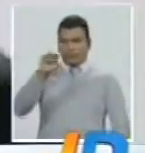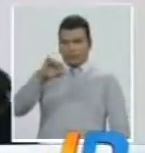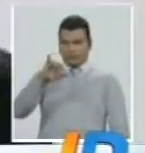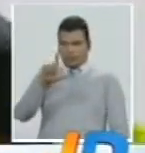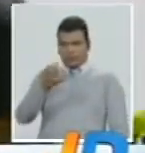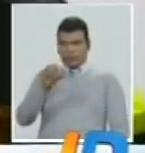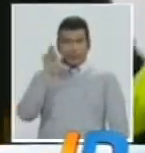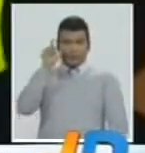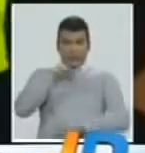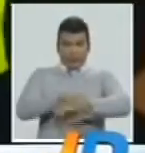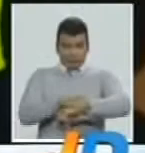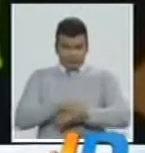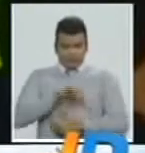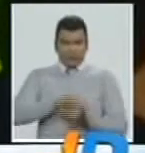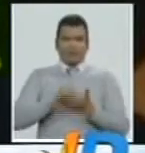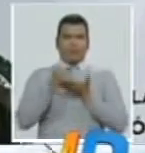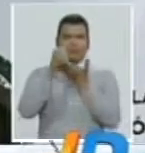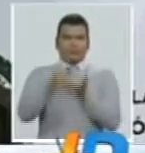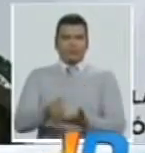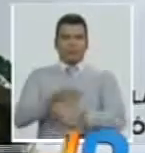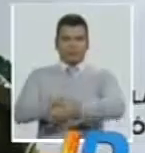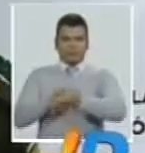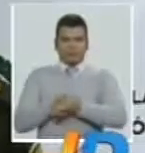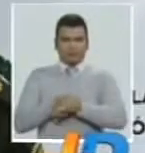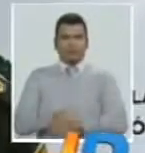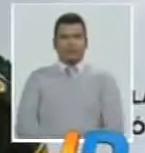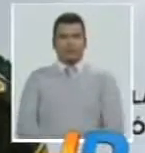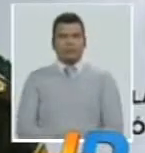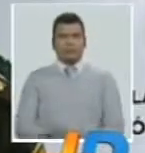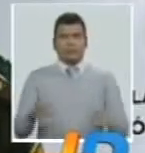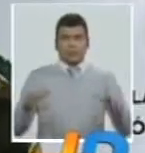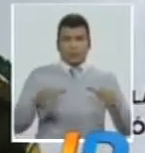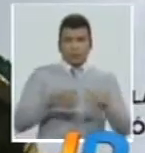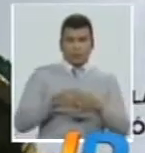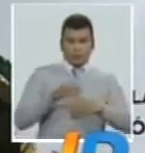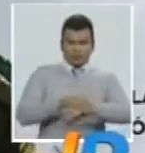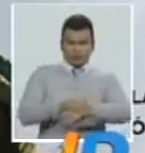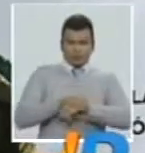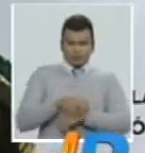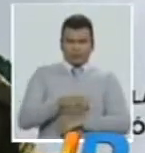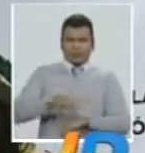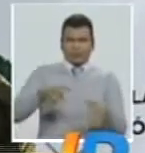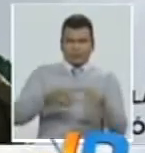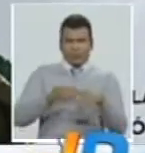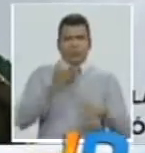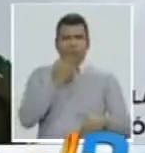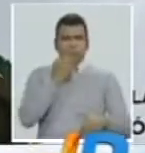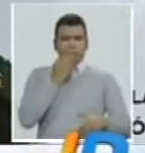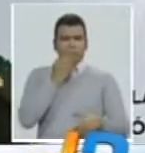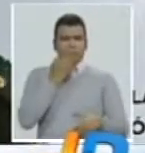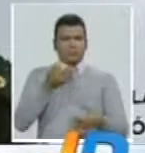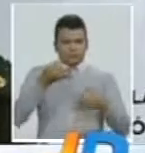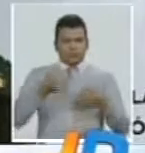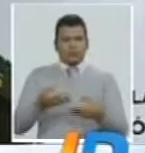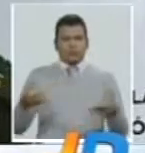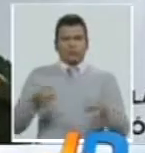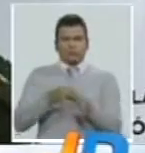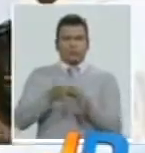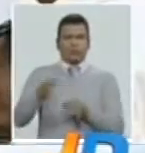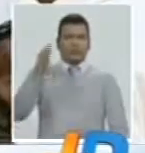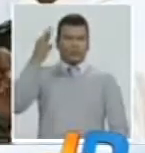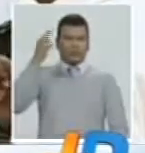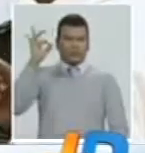masacre, habría facilitado las capturas. Cada banda de Los Indios estaban actuando específicamente en el municipio de